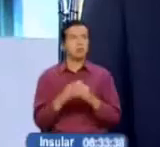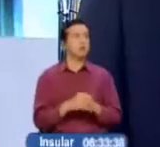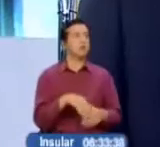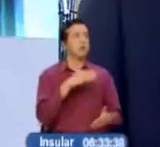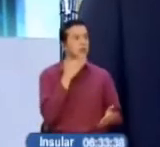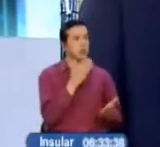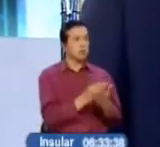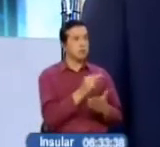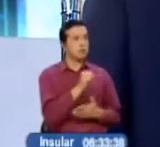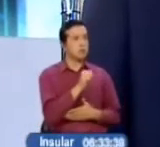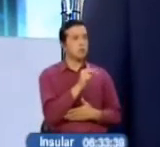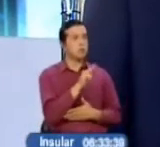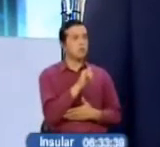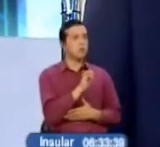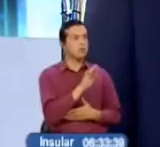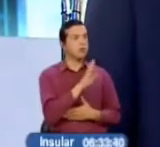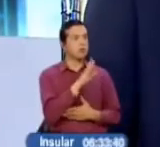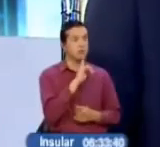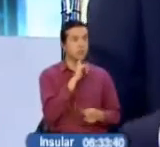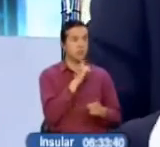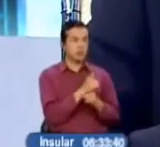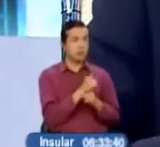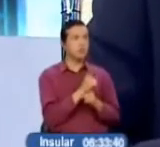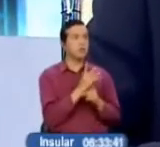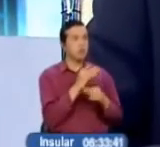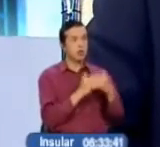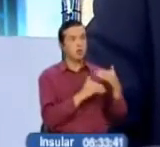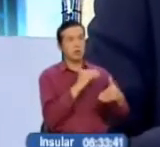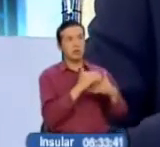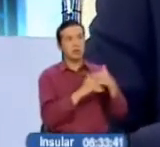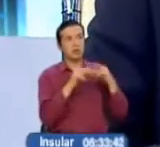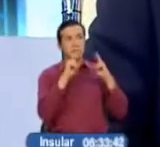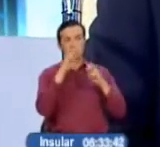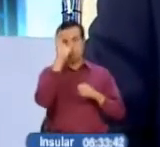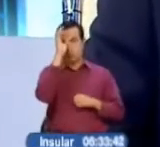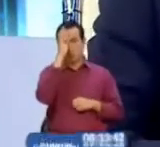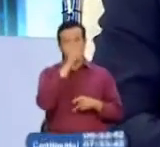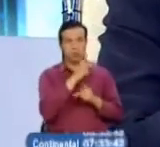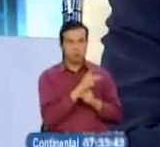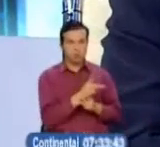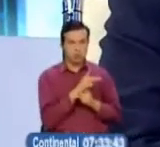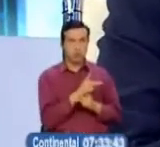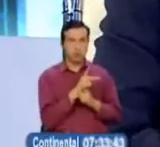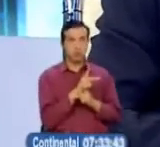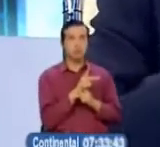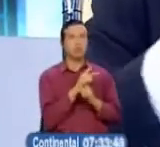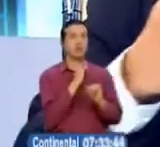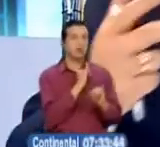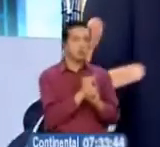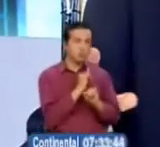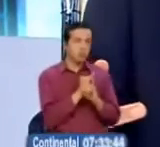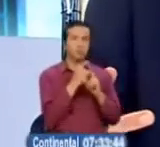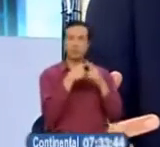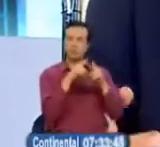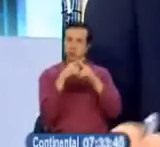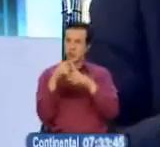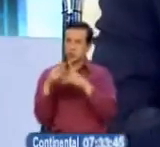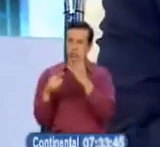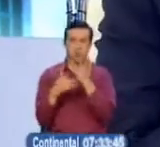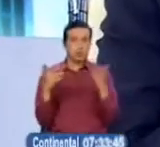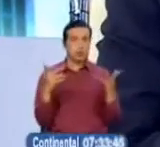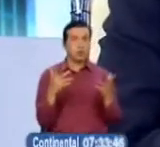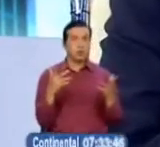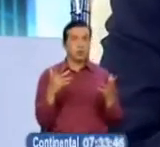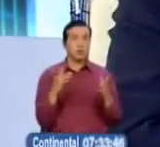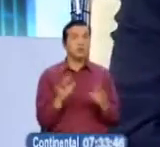gracias Mario, gracias Mario Ruiz. Pero por cierto, si bien hemos avanzado en esta cultura de prevención, en el Instituto Geofísico, etcétera, etcétera, etcétera, de nada